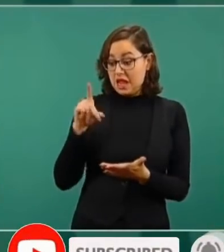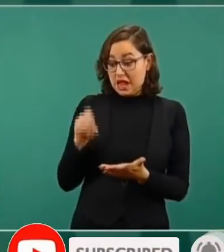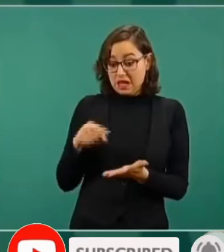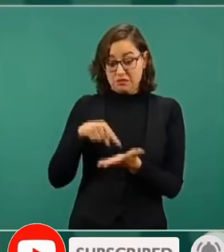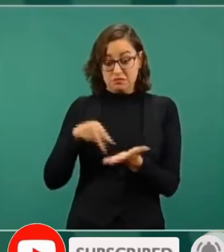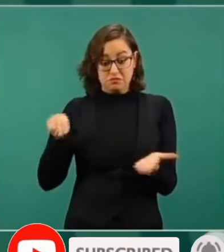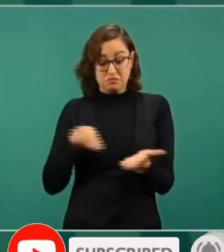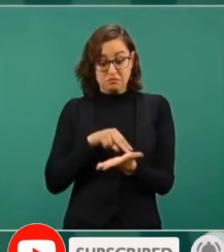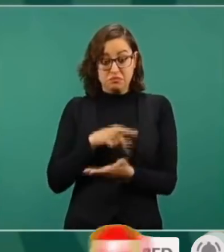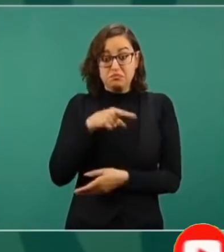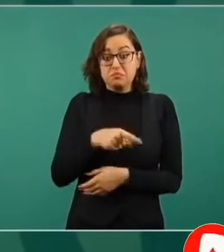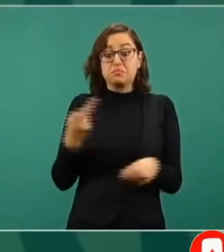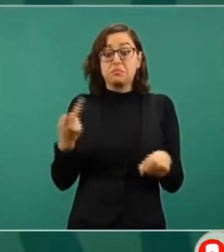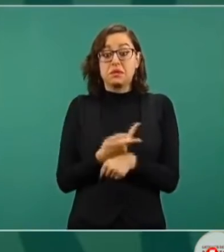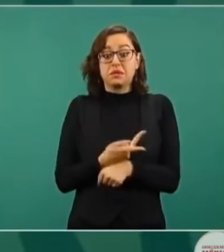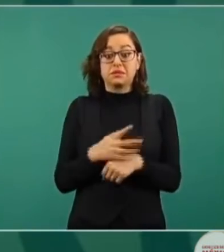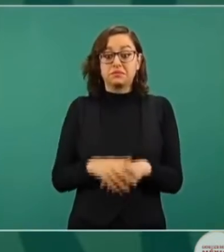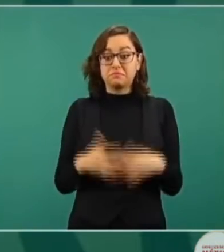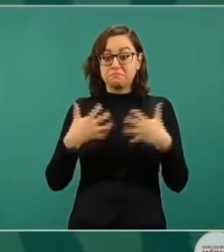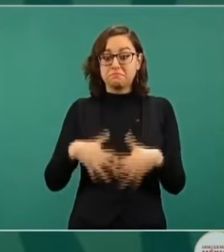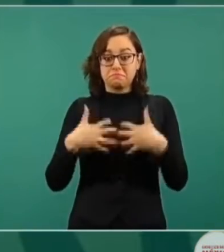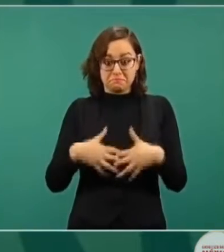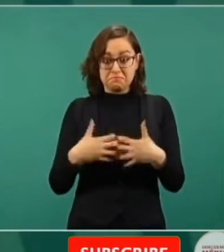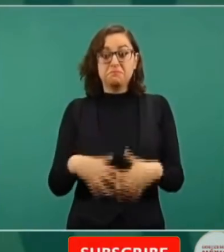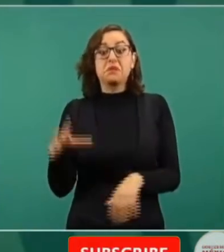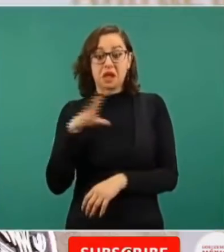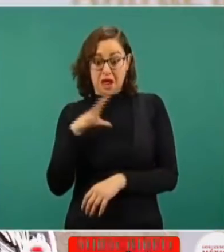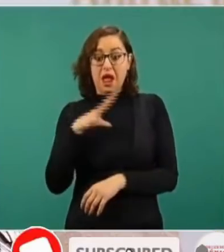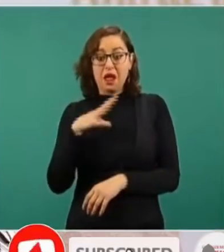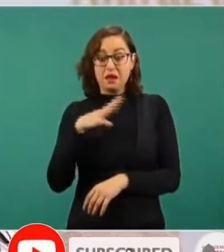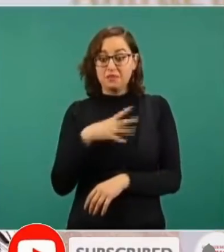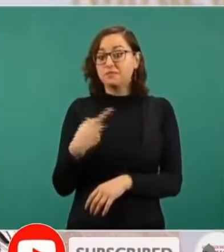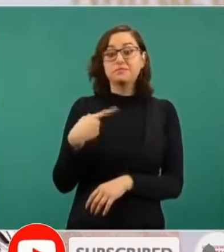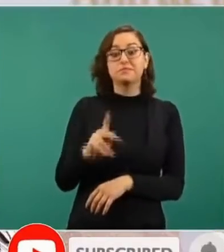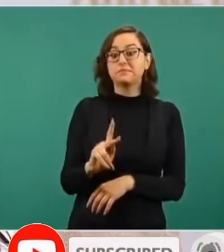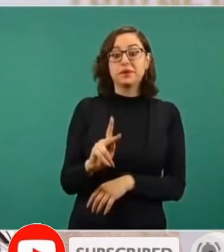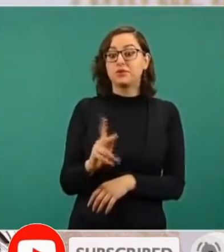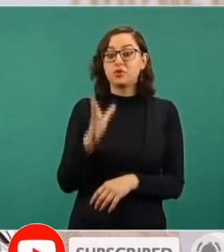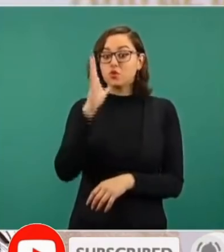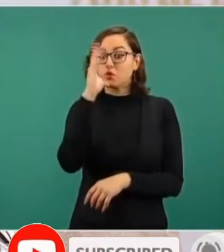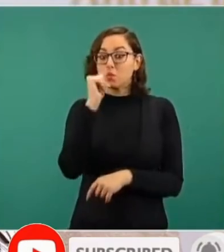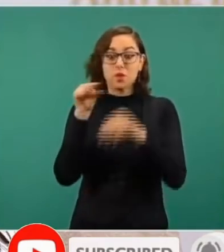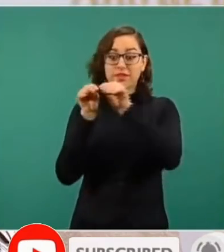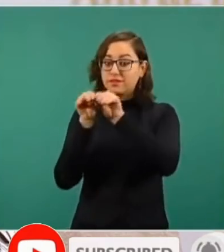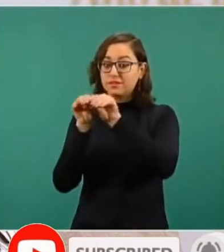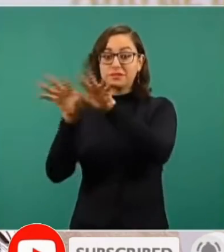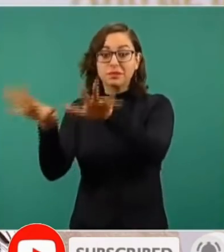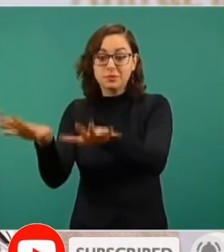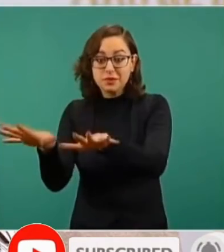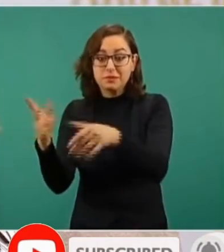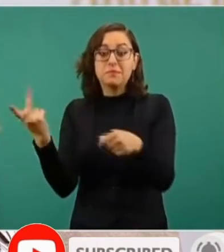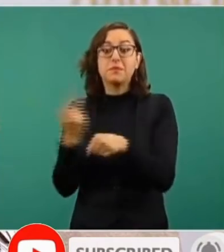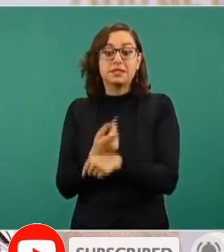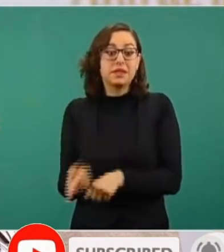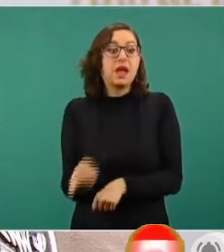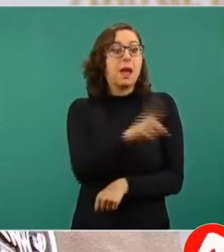no tiene recursos, tiene que comprar electricidad a los privados a un elevado precio. La CFE